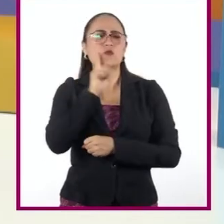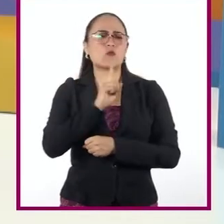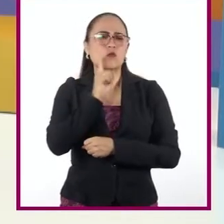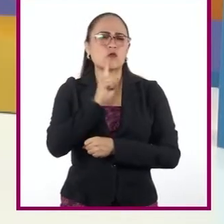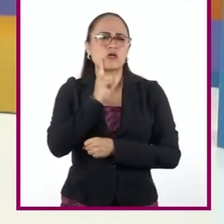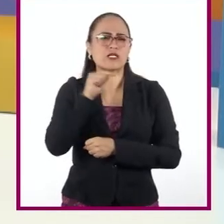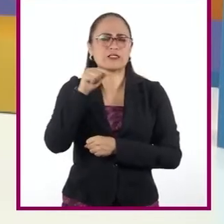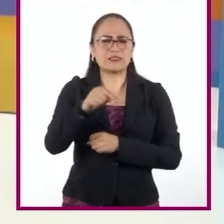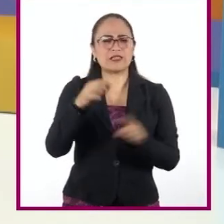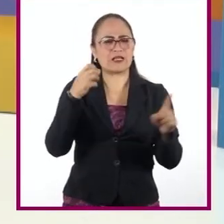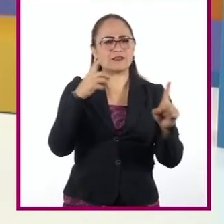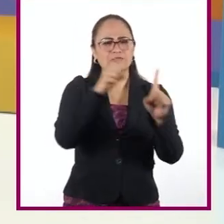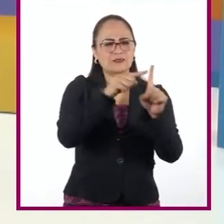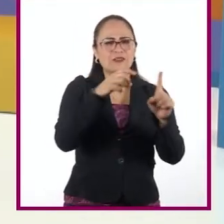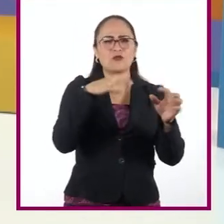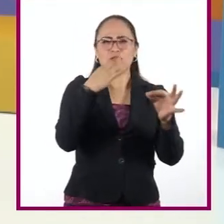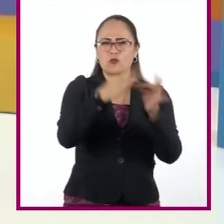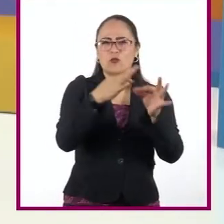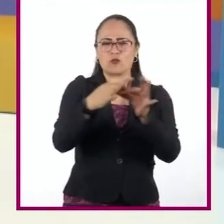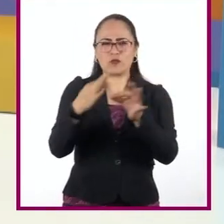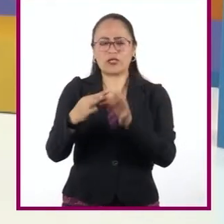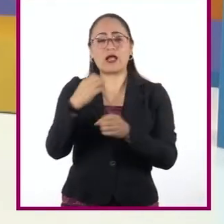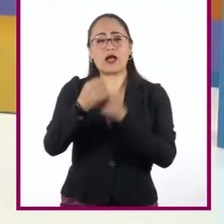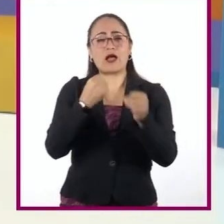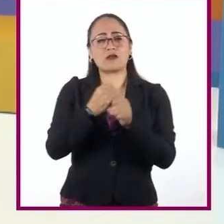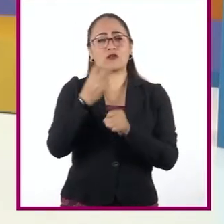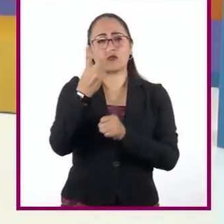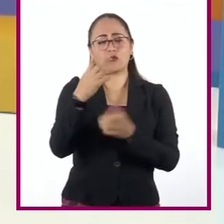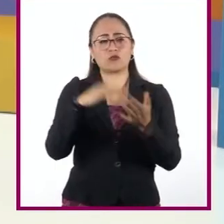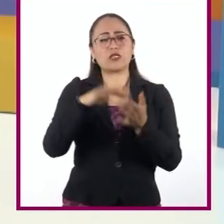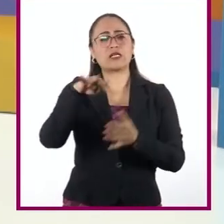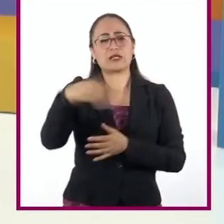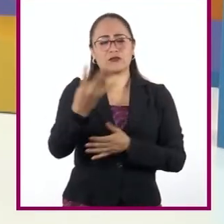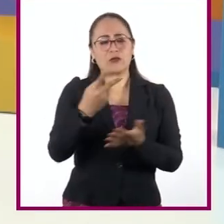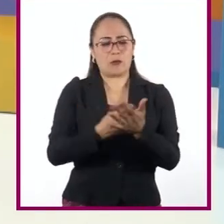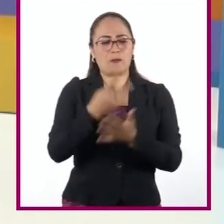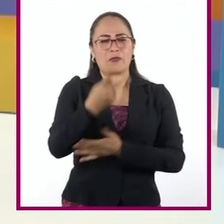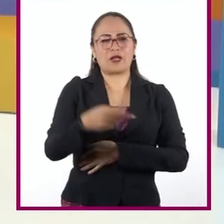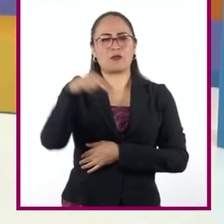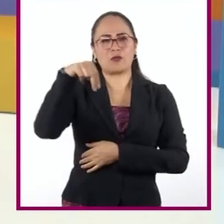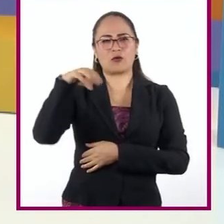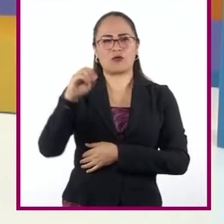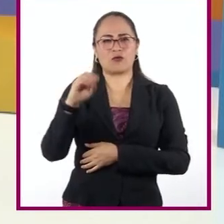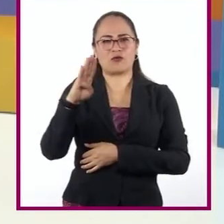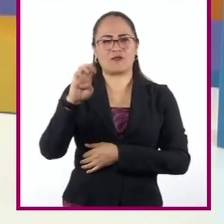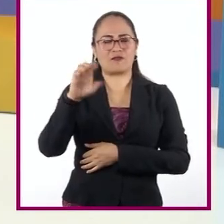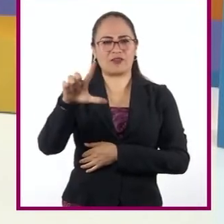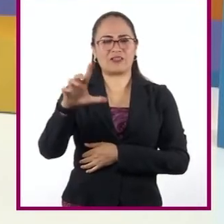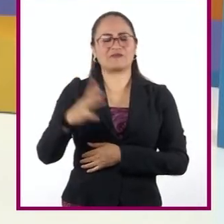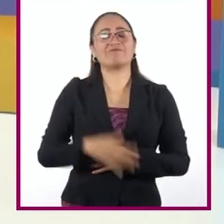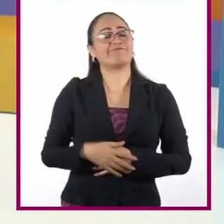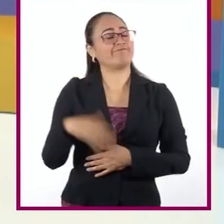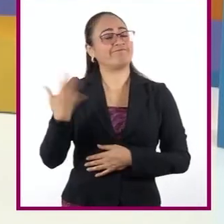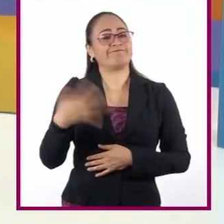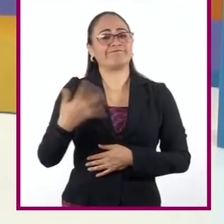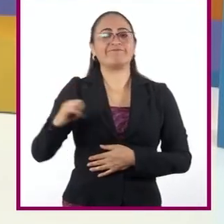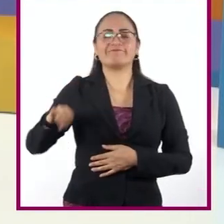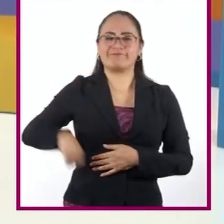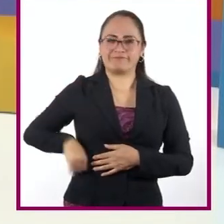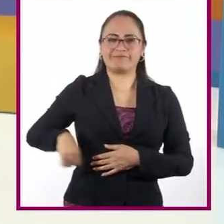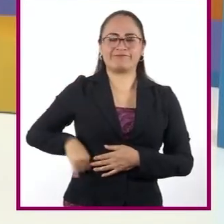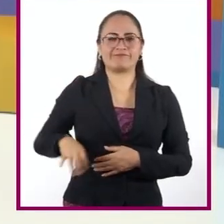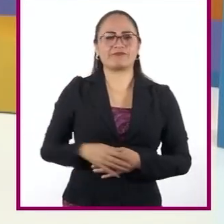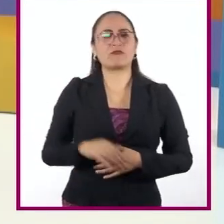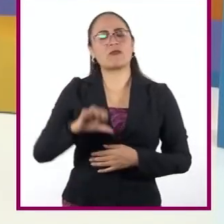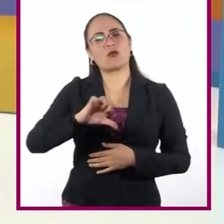para alcanzar sus metas. En el 2014 recibió el Premio Nobel. Muy interesante, maestro.